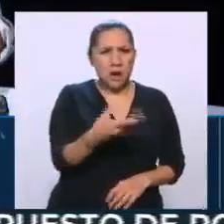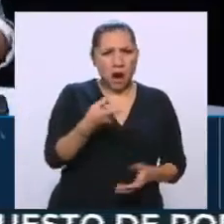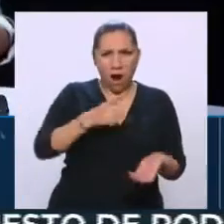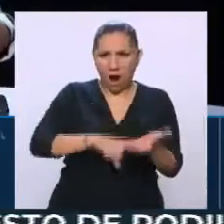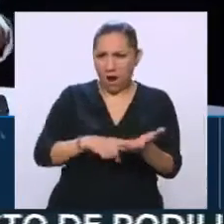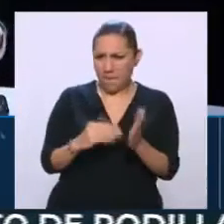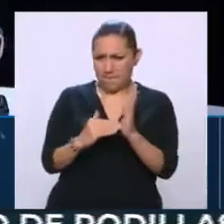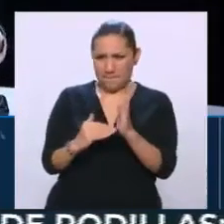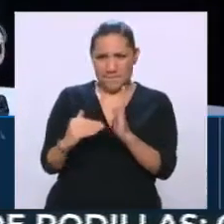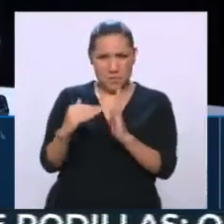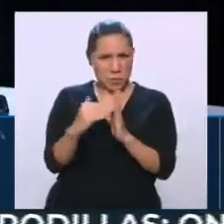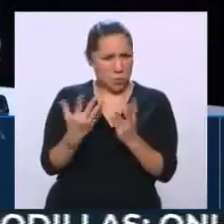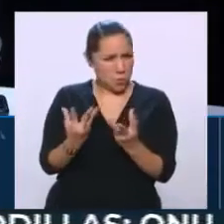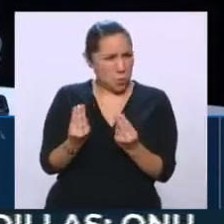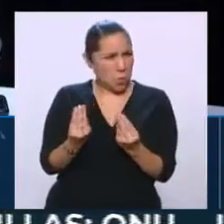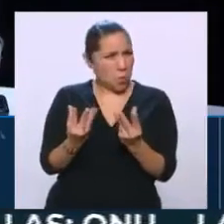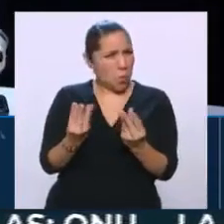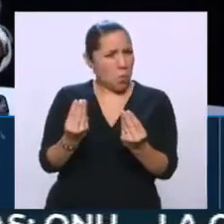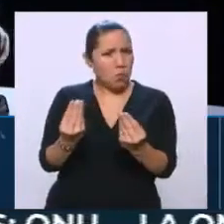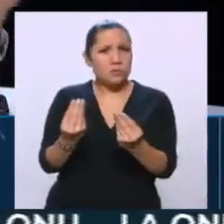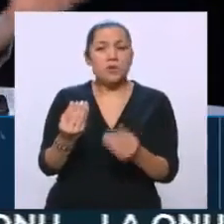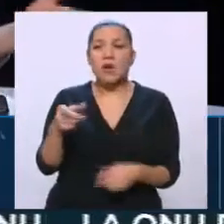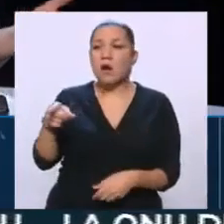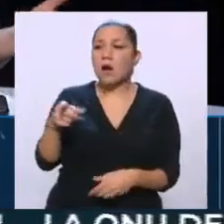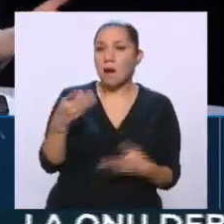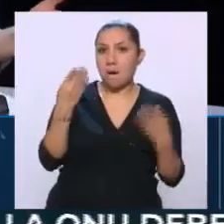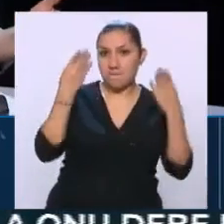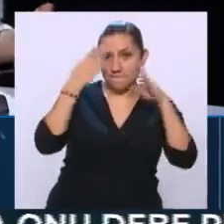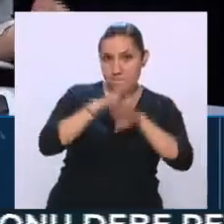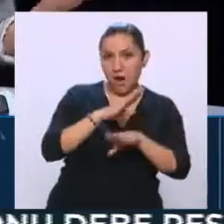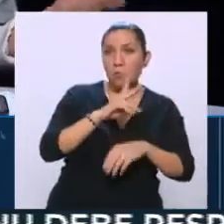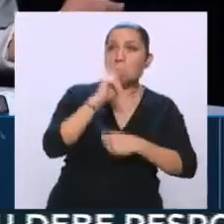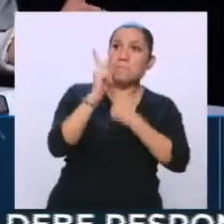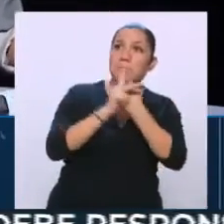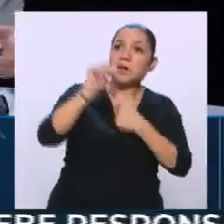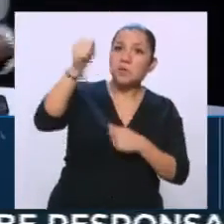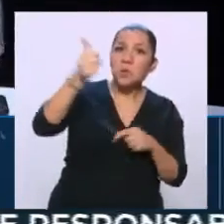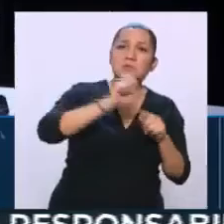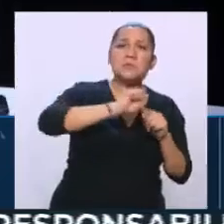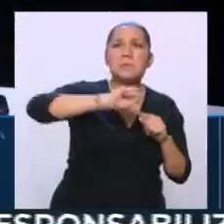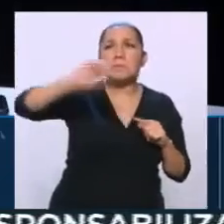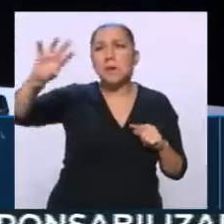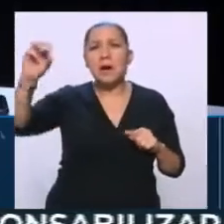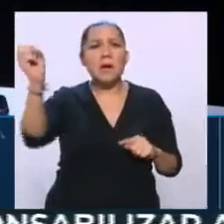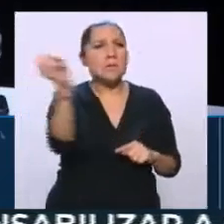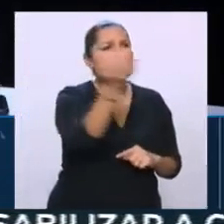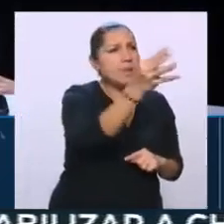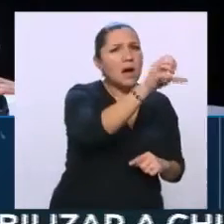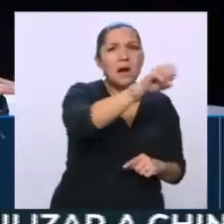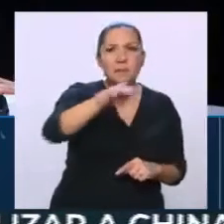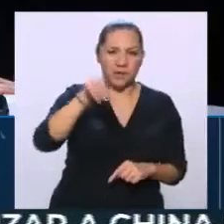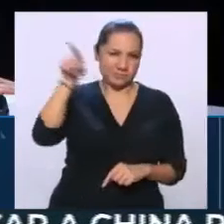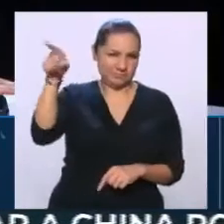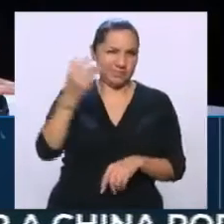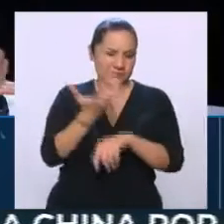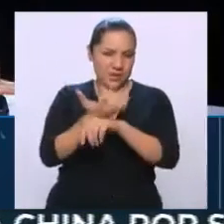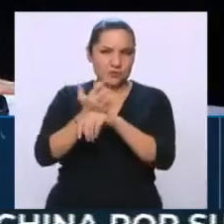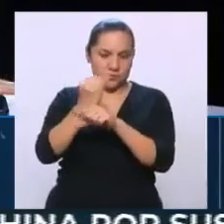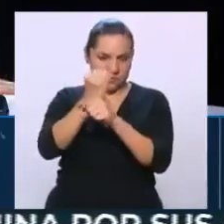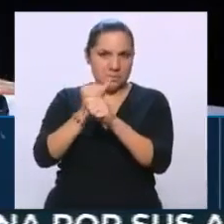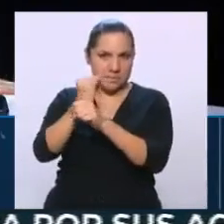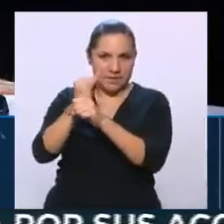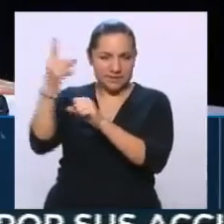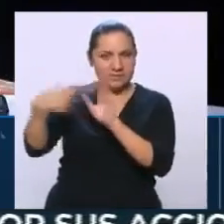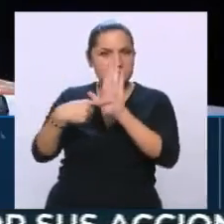se mueven entre distintos países. Esto lo vimos a partir de una investigación en Estados Unidos, pero donde México también sale ahí